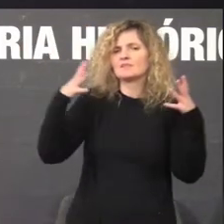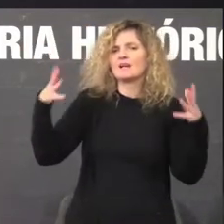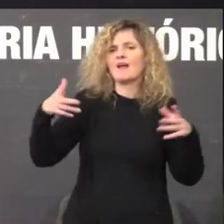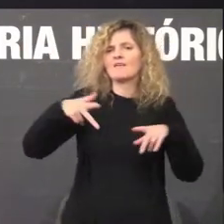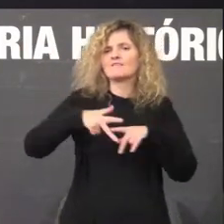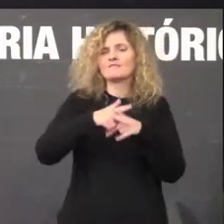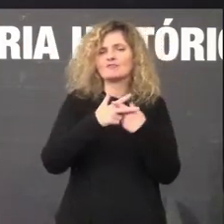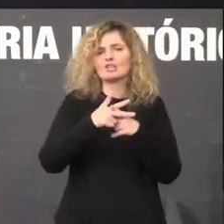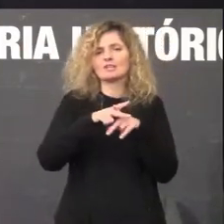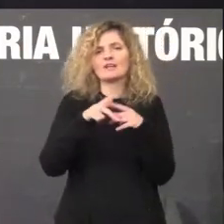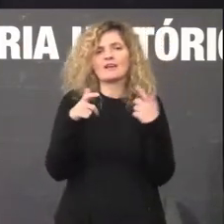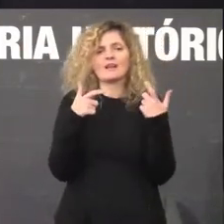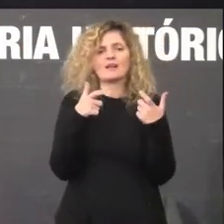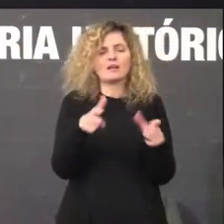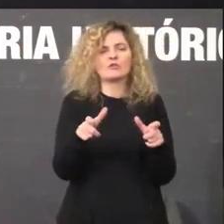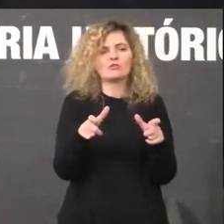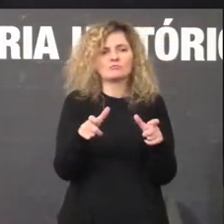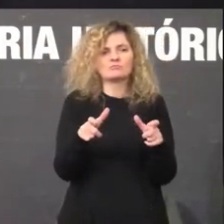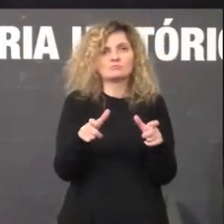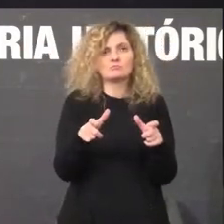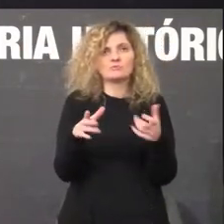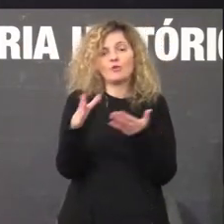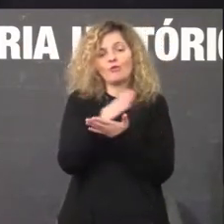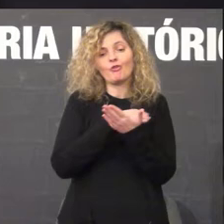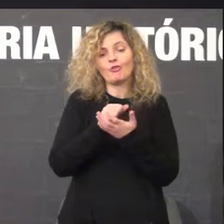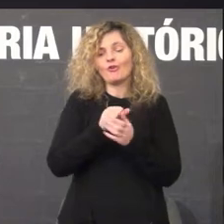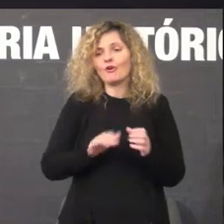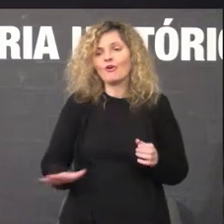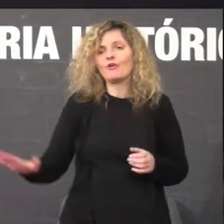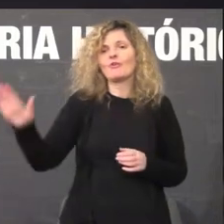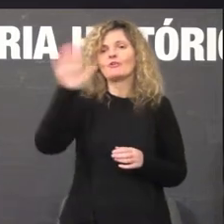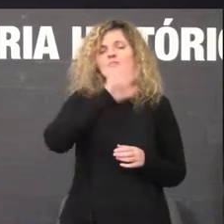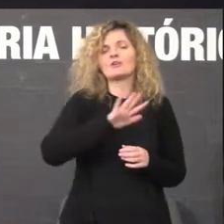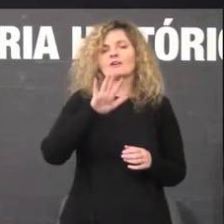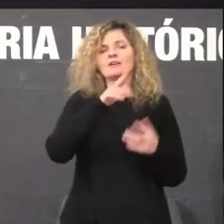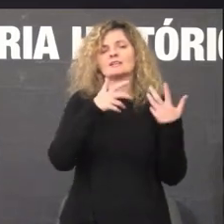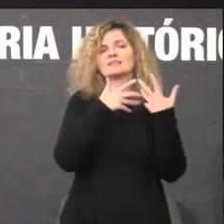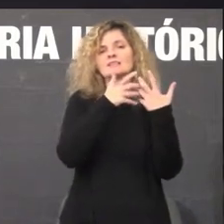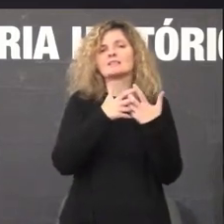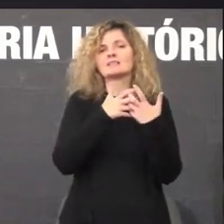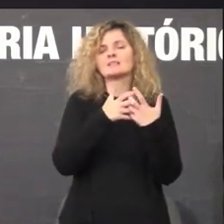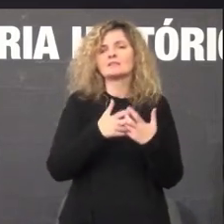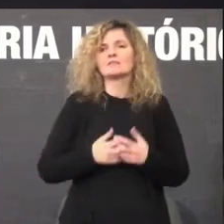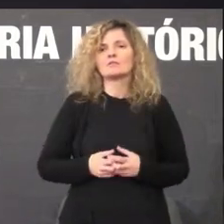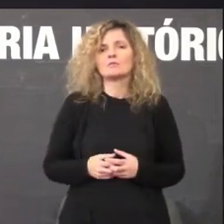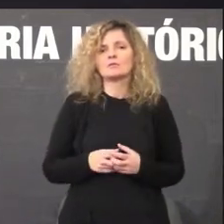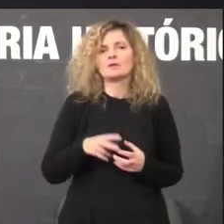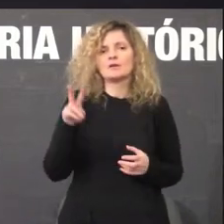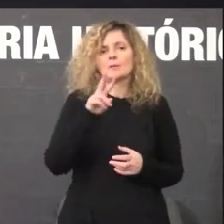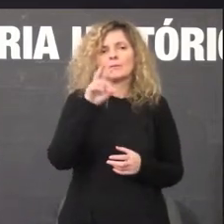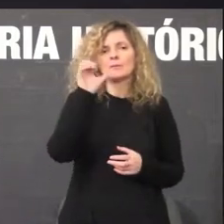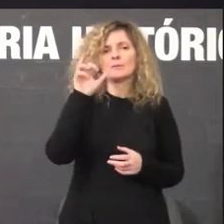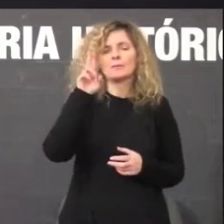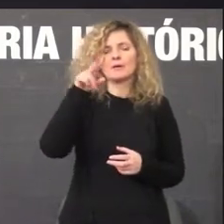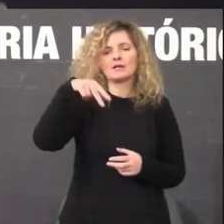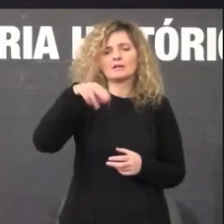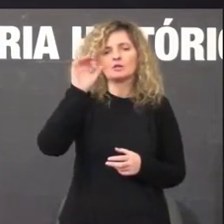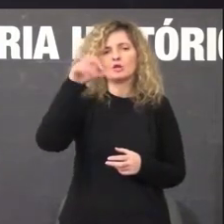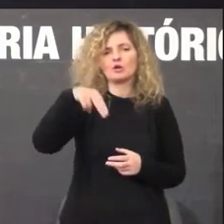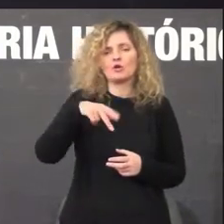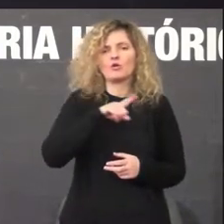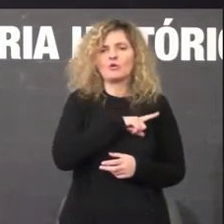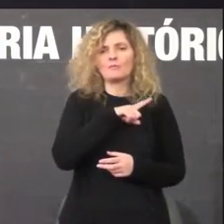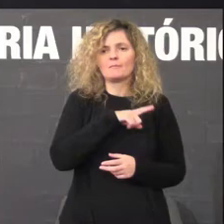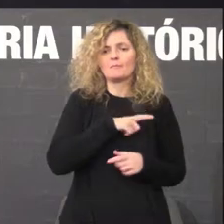fontanero de toda esta zona que tiene Estados Unidos, que es Vernon Walter, que es un